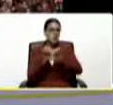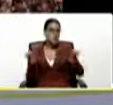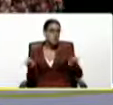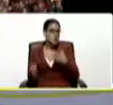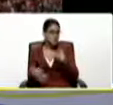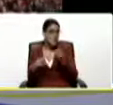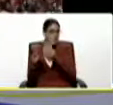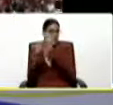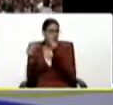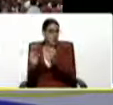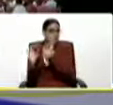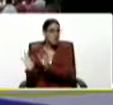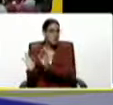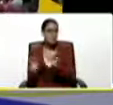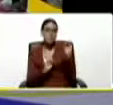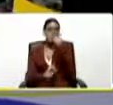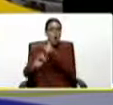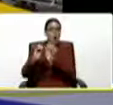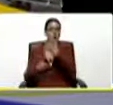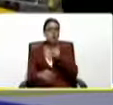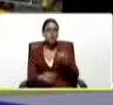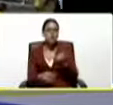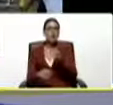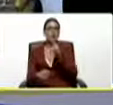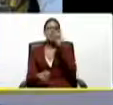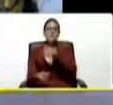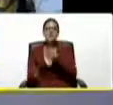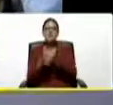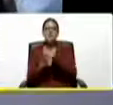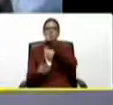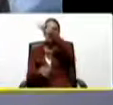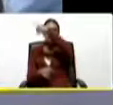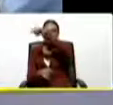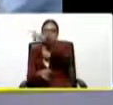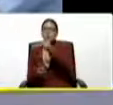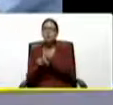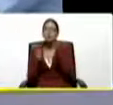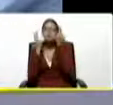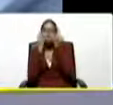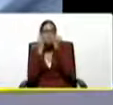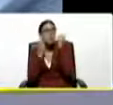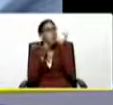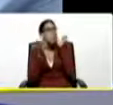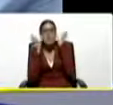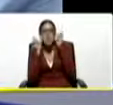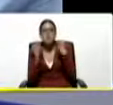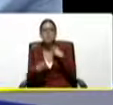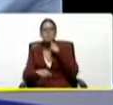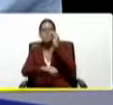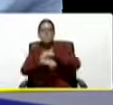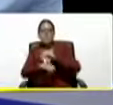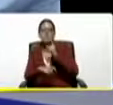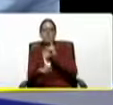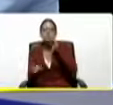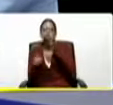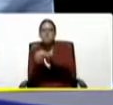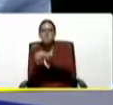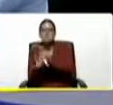Quieren un presidente títere de los apellidos. ¿Quieren un presidente títere?